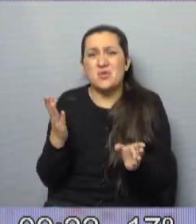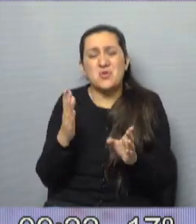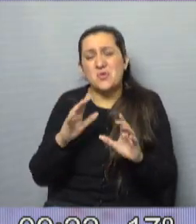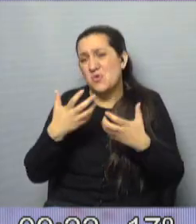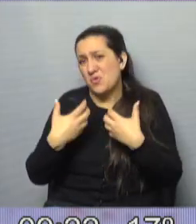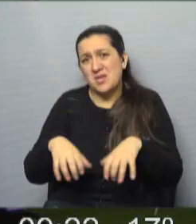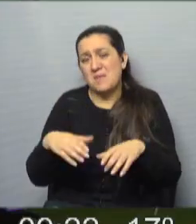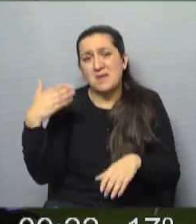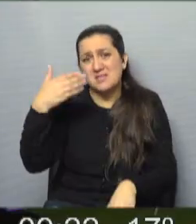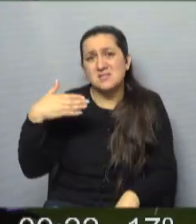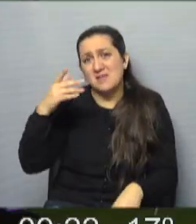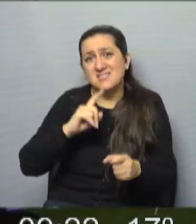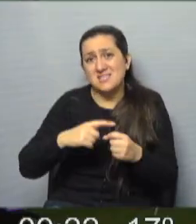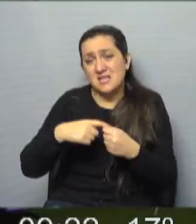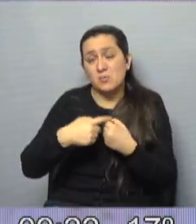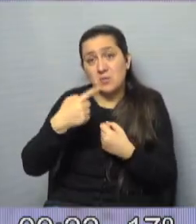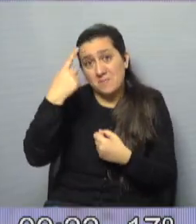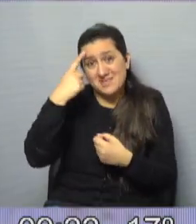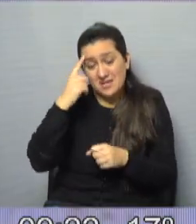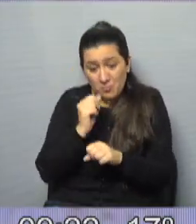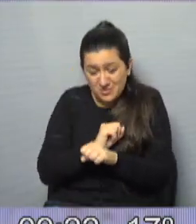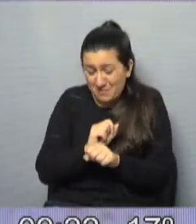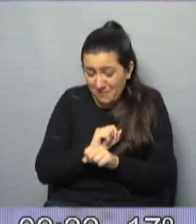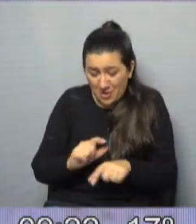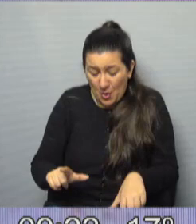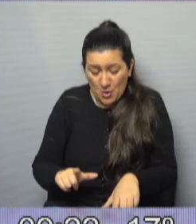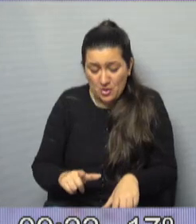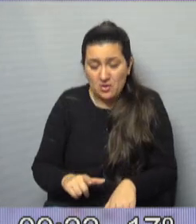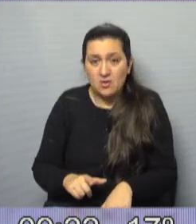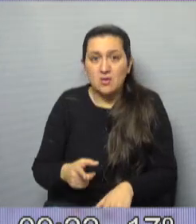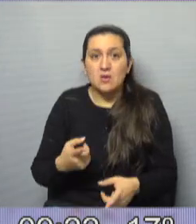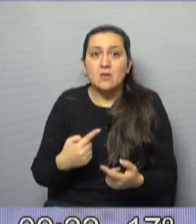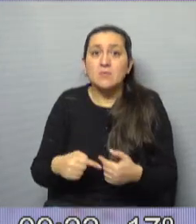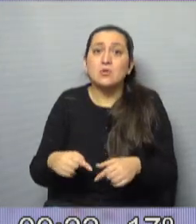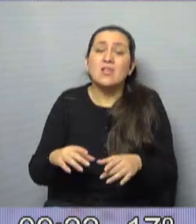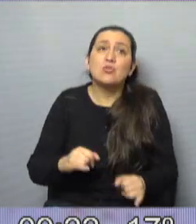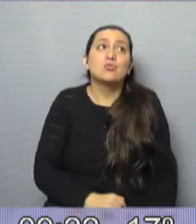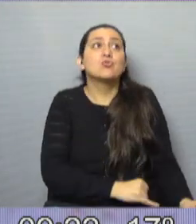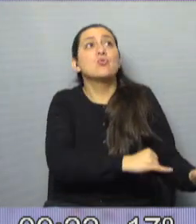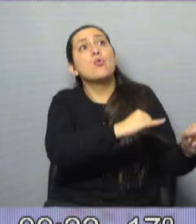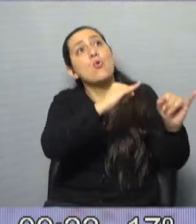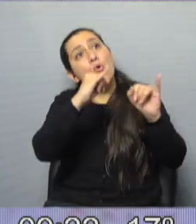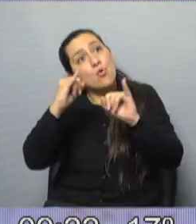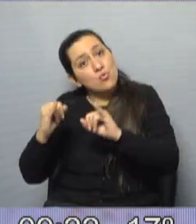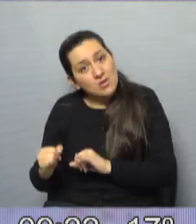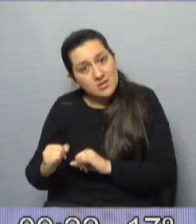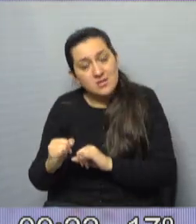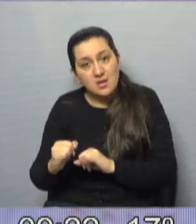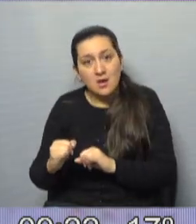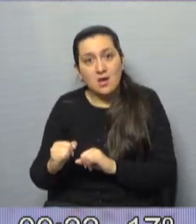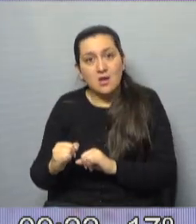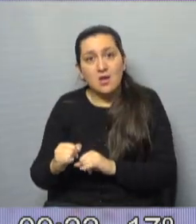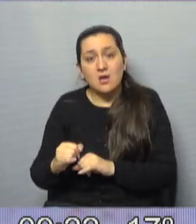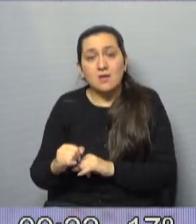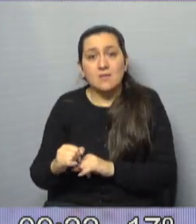por el tiro. Capaz pero, que entienden que eso los puede llegar a perjudicar. Exactamente, pero eso no los exime también de que están todo el día con la parca al lado. Claro. O